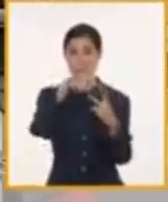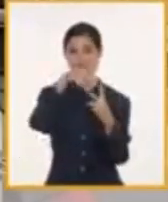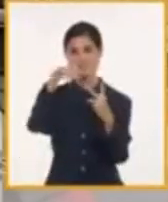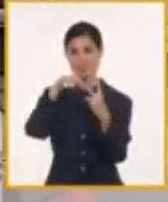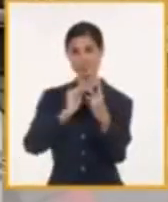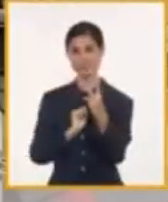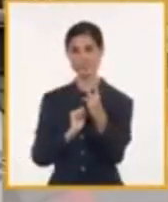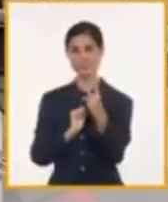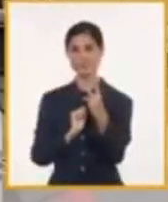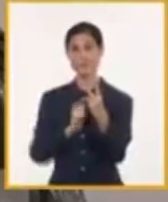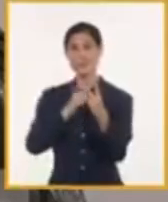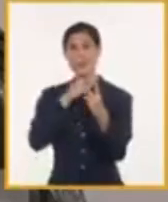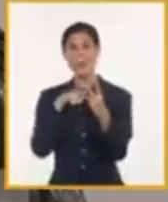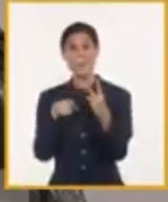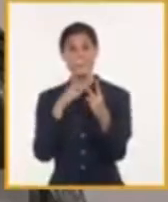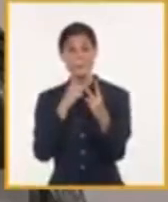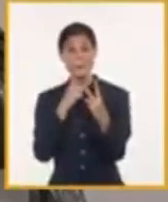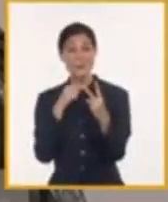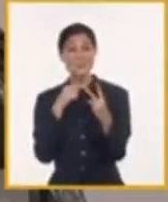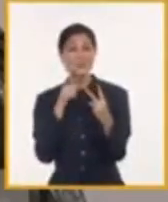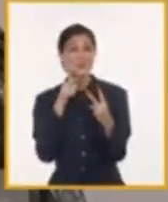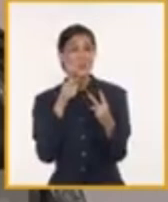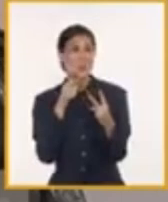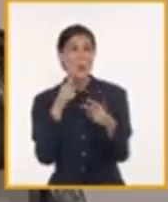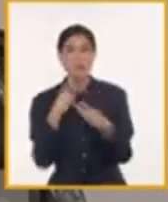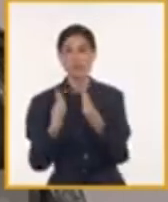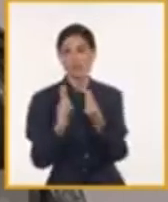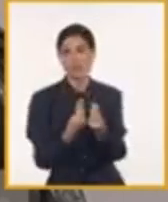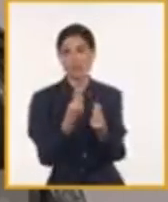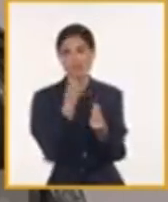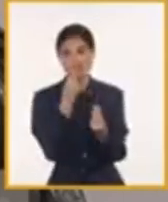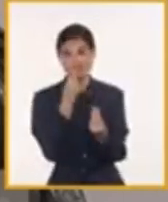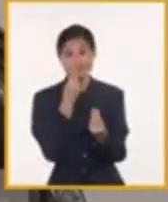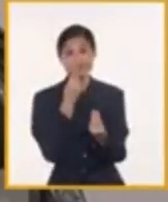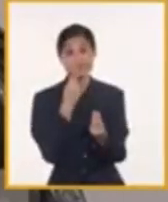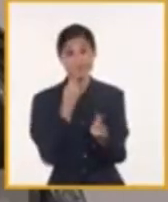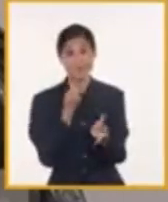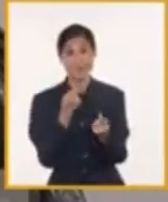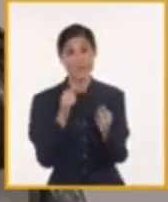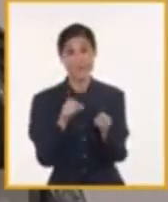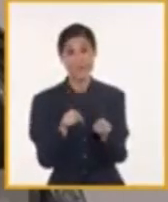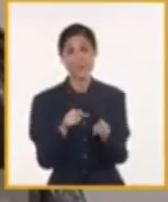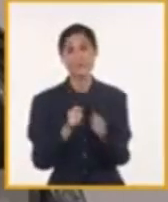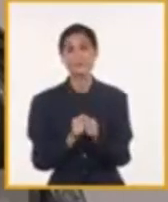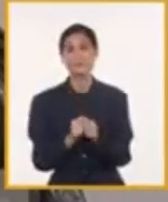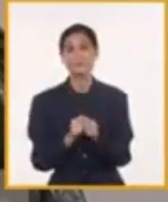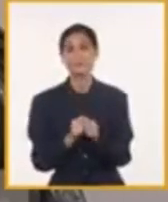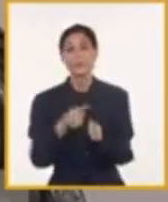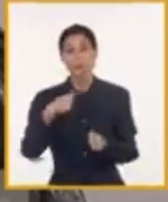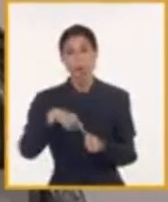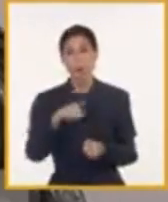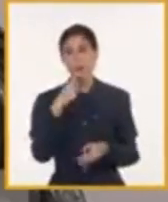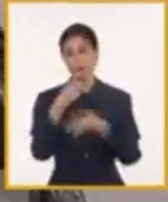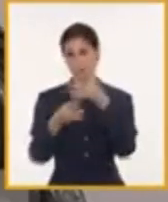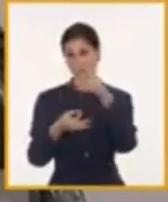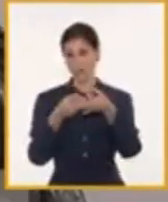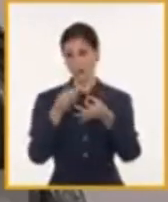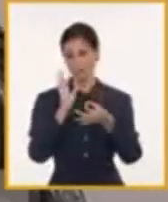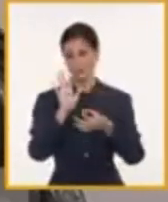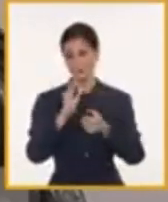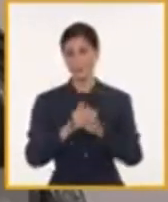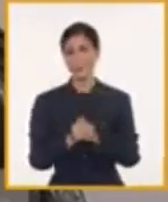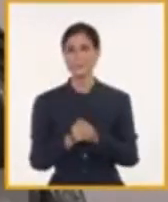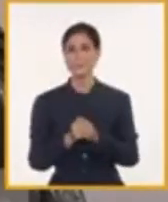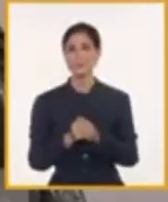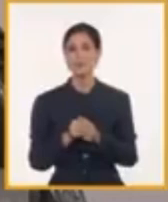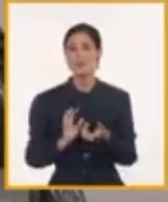¿no? En este caso, ¿por qué? Que era lo que quería exponer. El cultivo